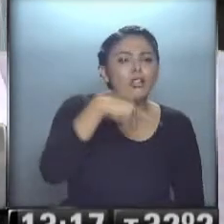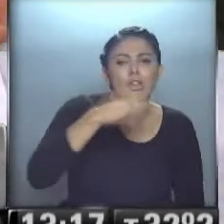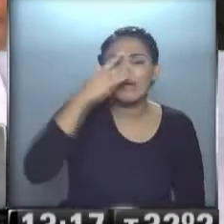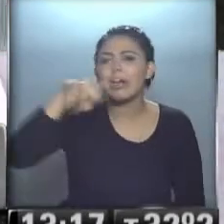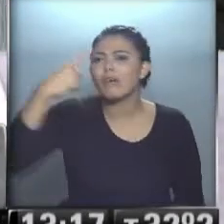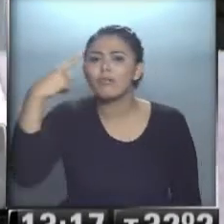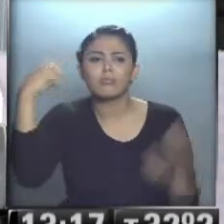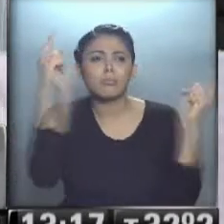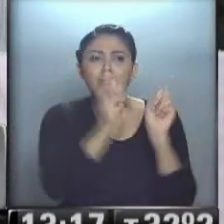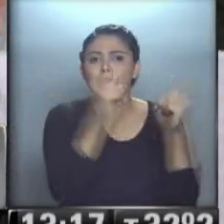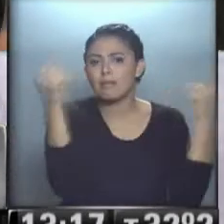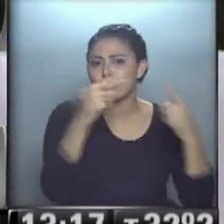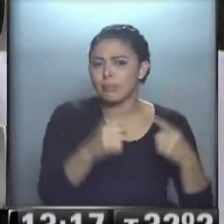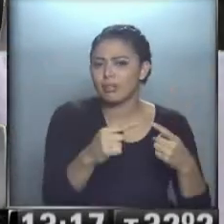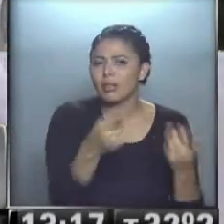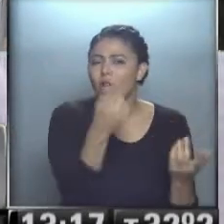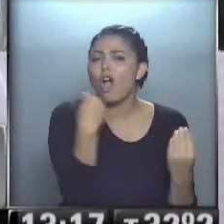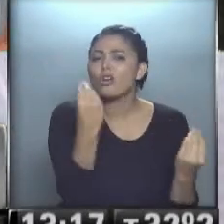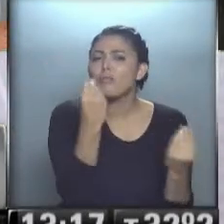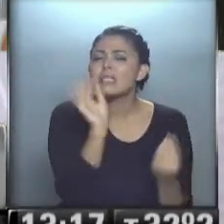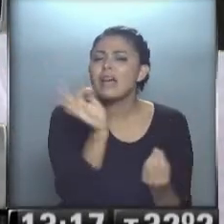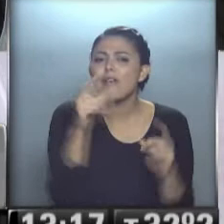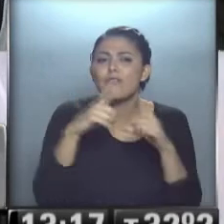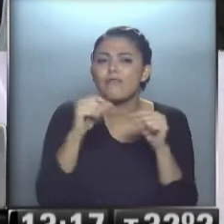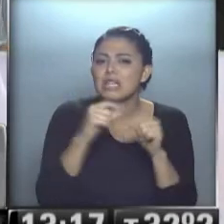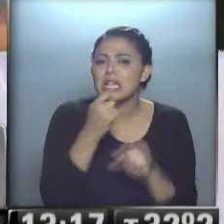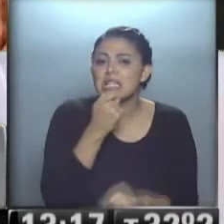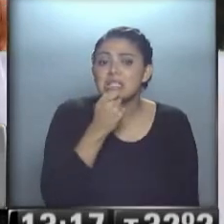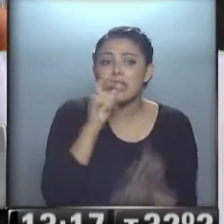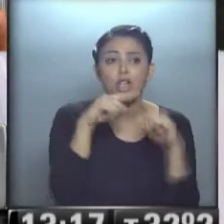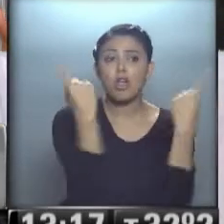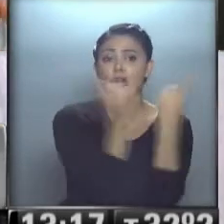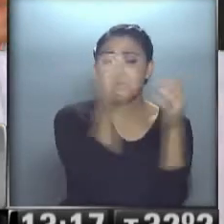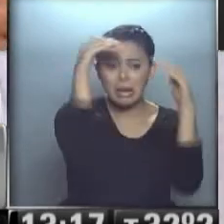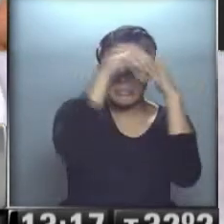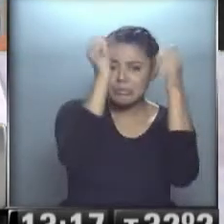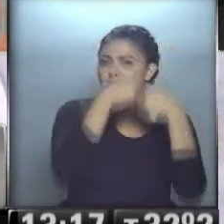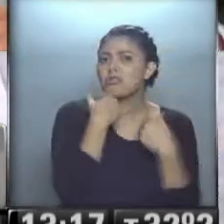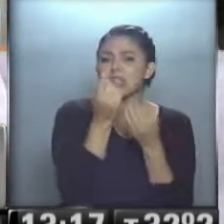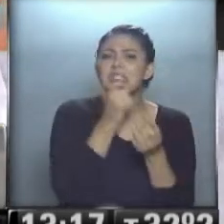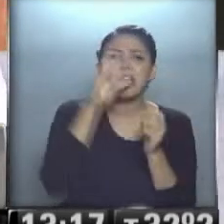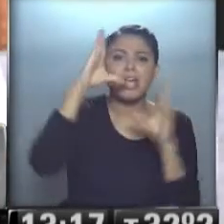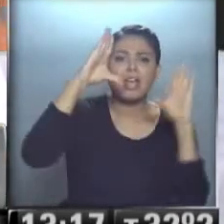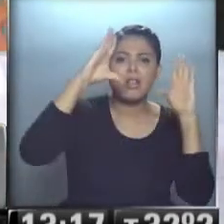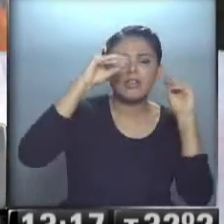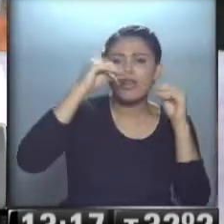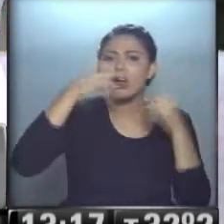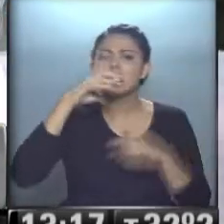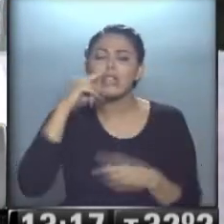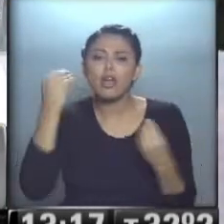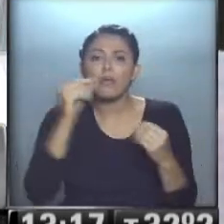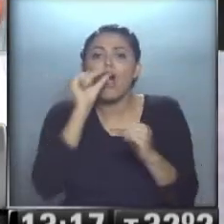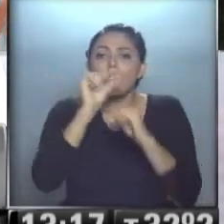días después cómo van a saber las fechas si están en lugares donde no saben cuándo es de día ni de noche y sus recuerdos van a floreciendo de a